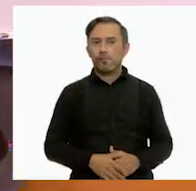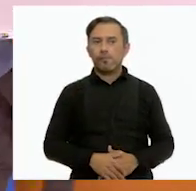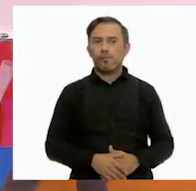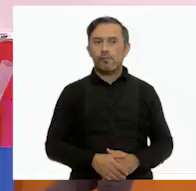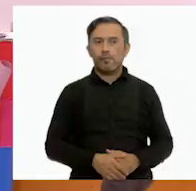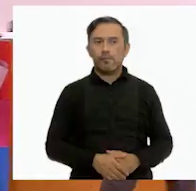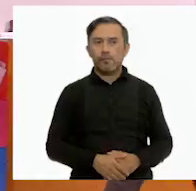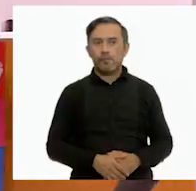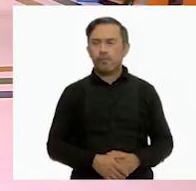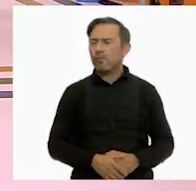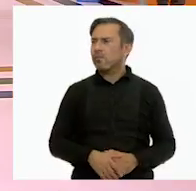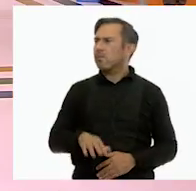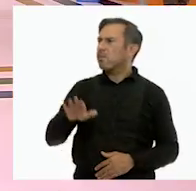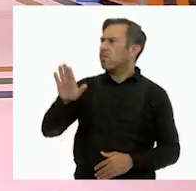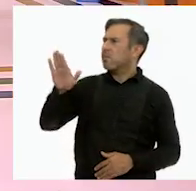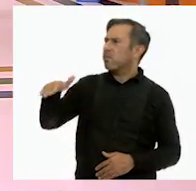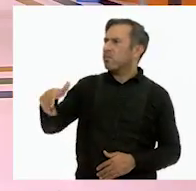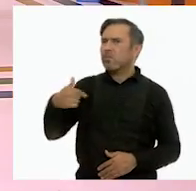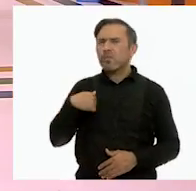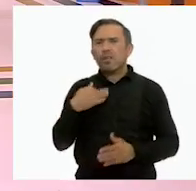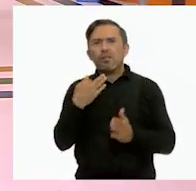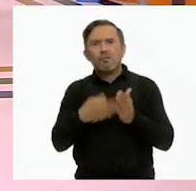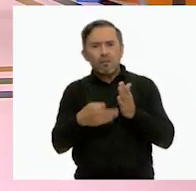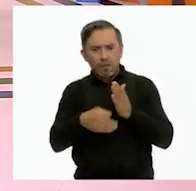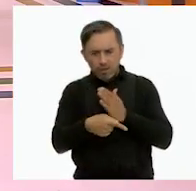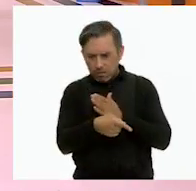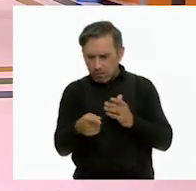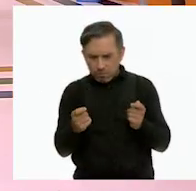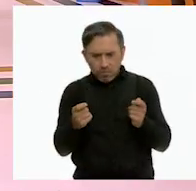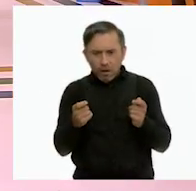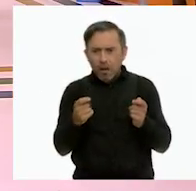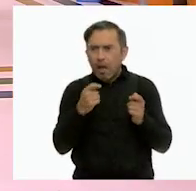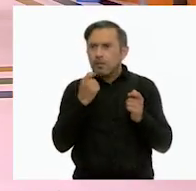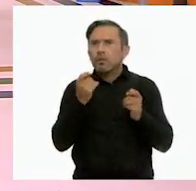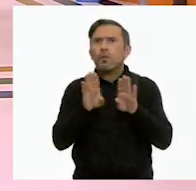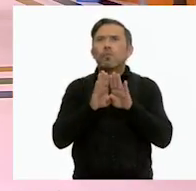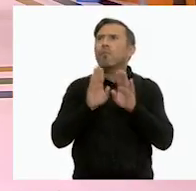Maestra, ya no tengo con qué pegar. Ya no tenemos con qué pegar. No.